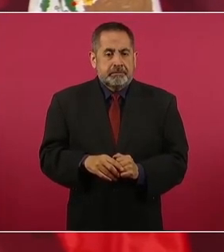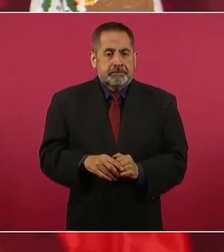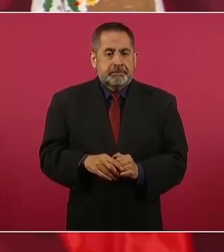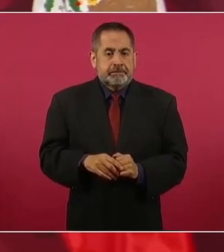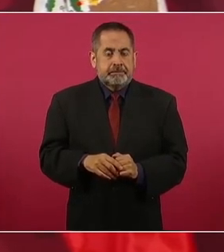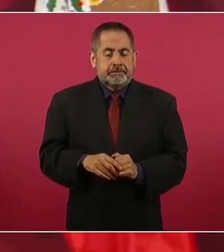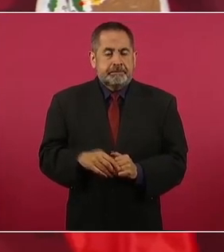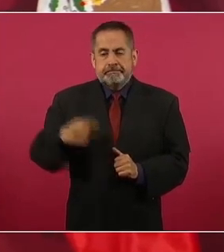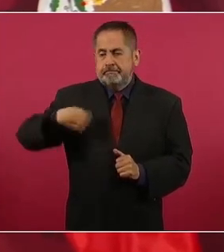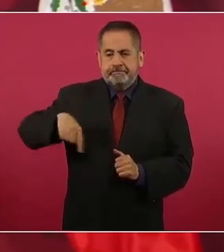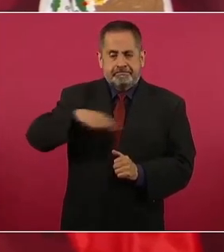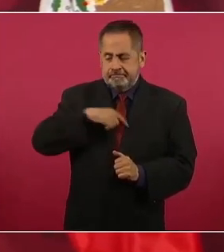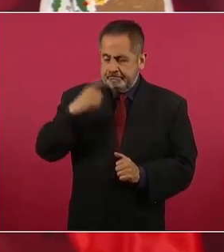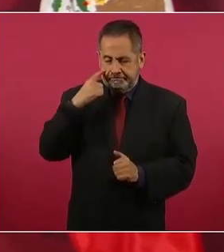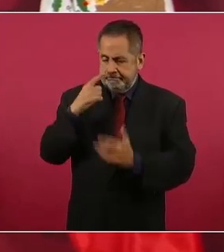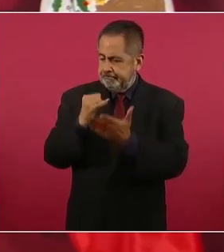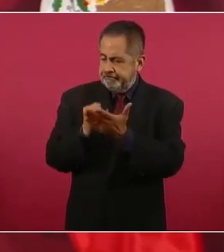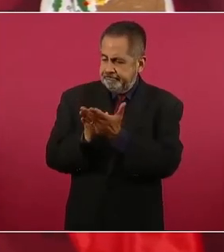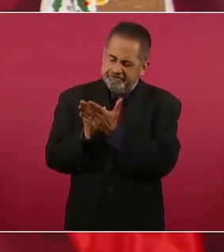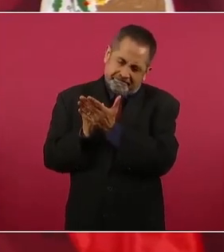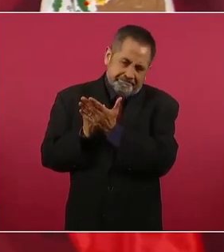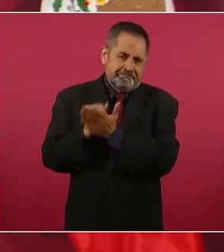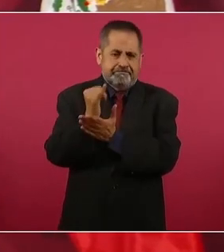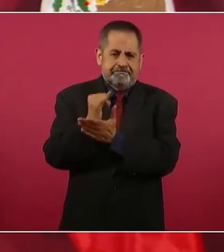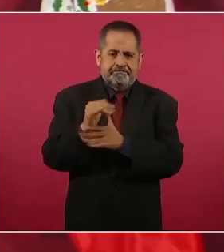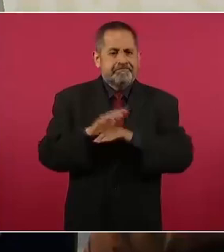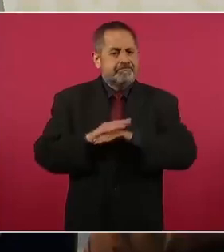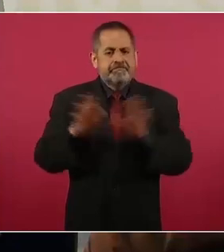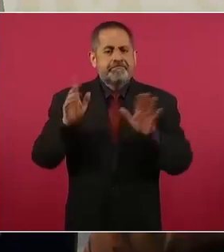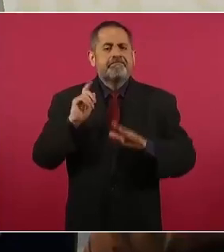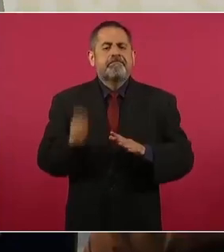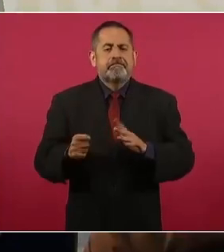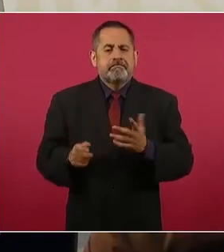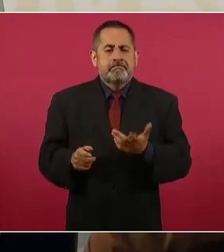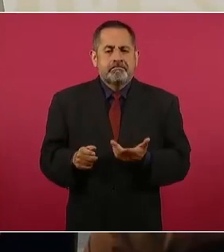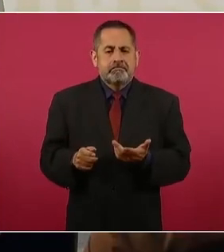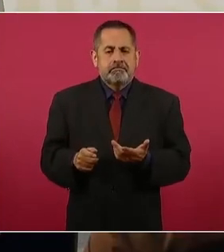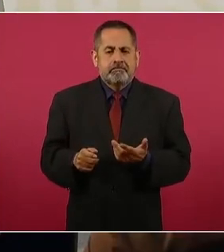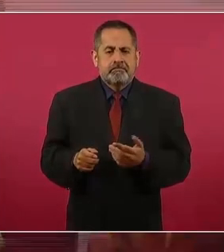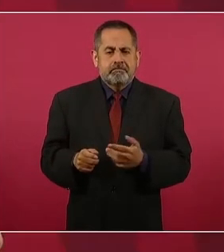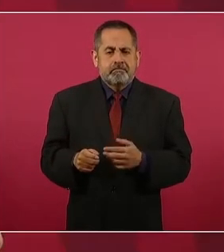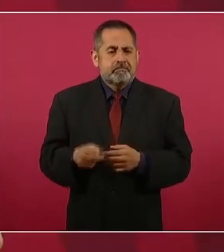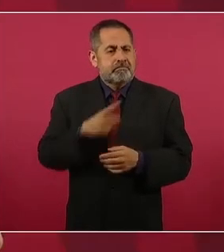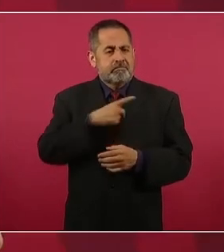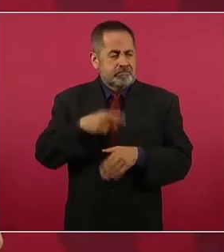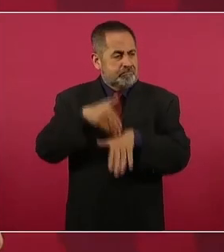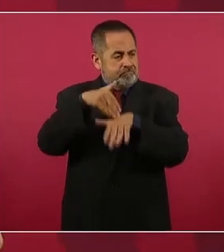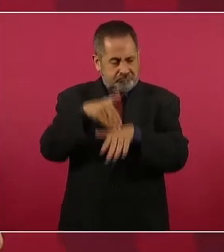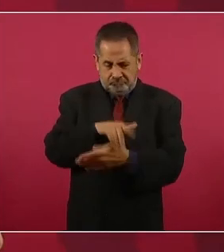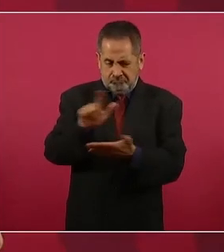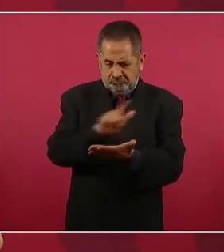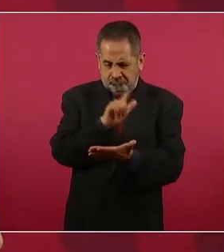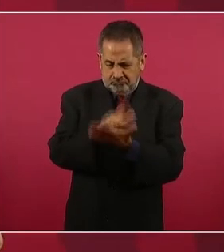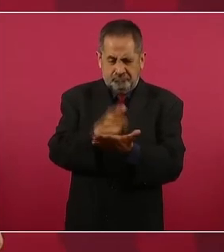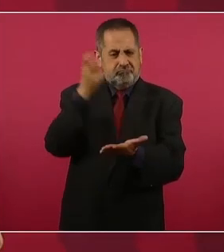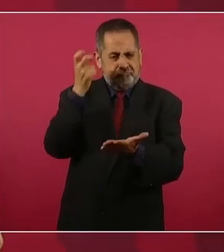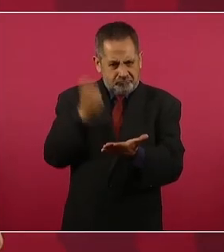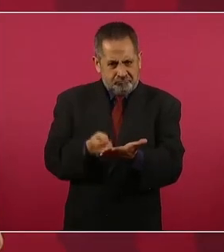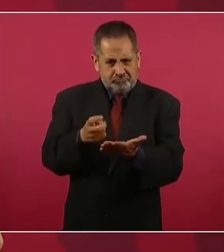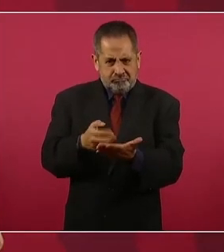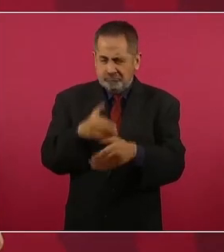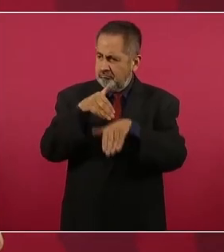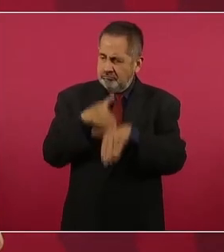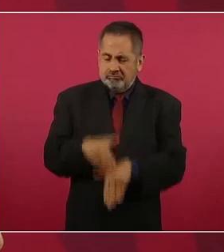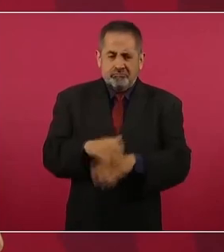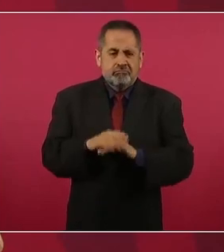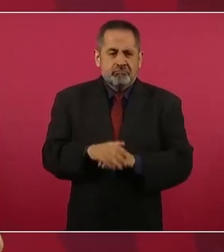la decisión de que se haga valer un auténtico Estado de Derecho y